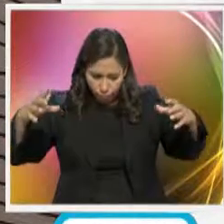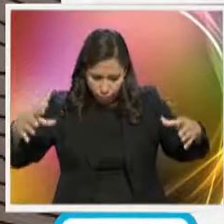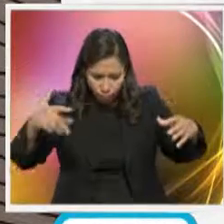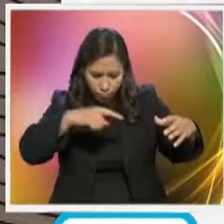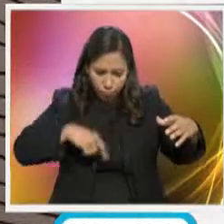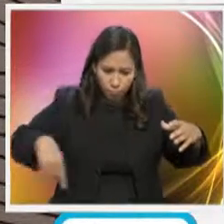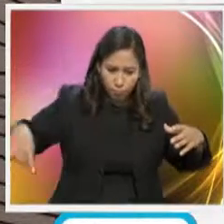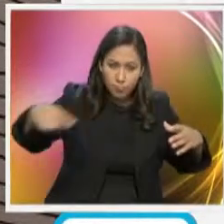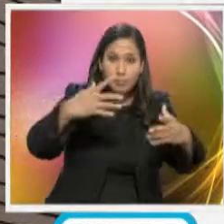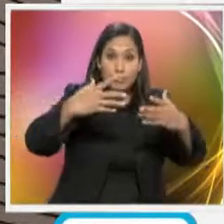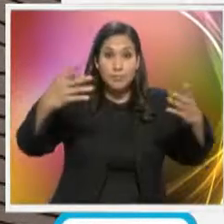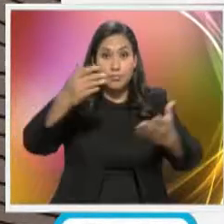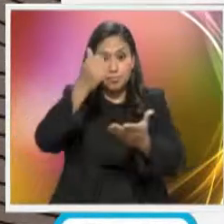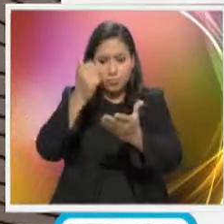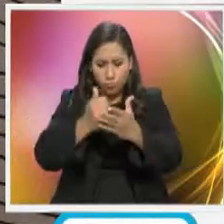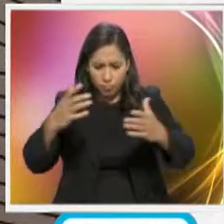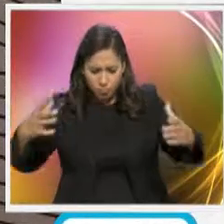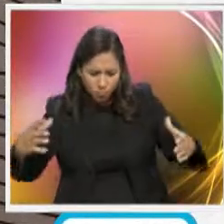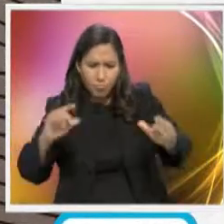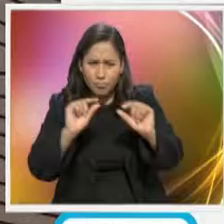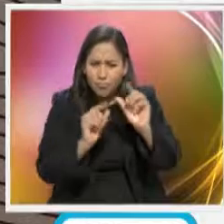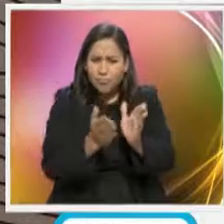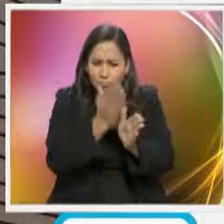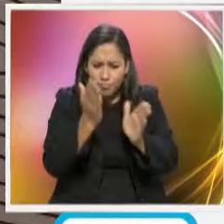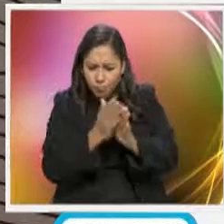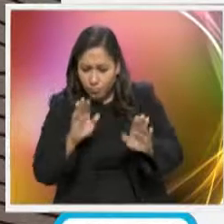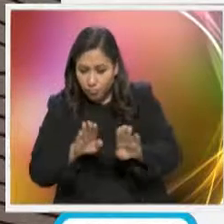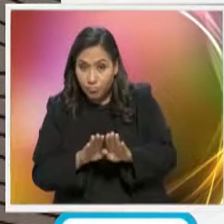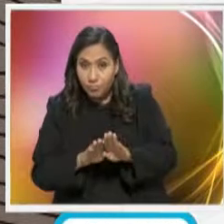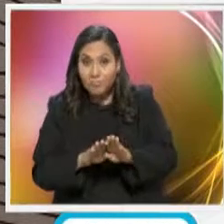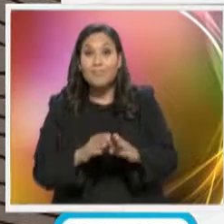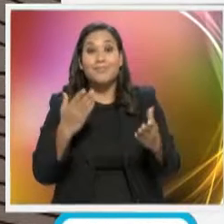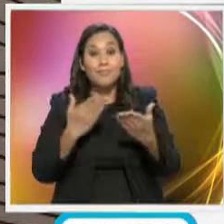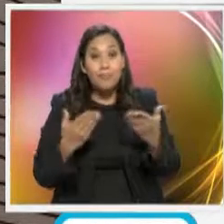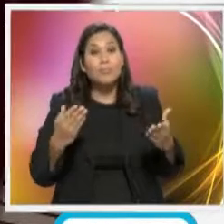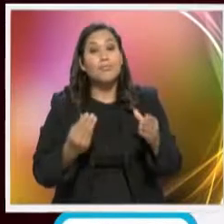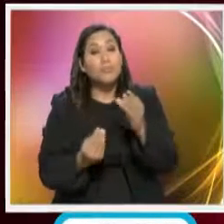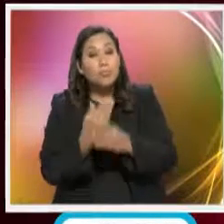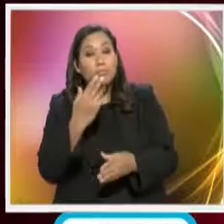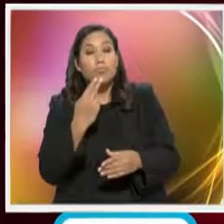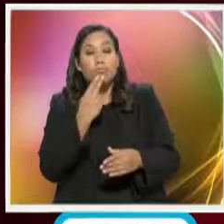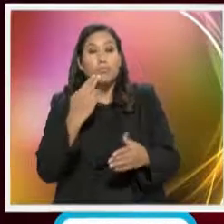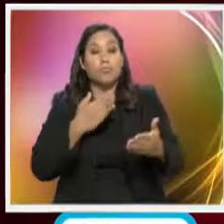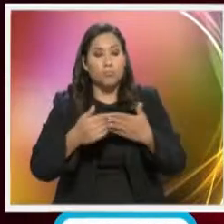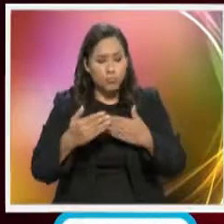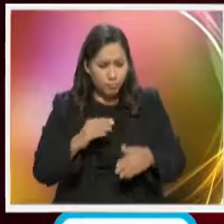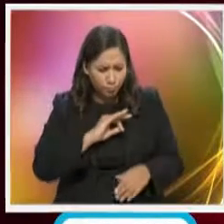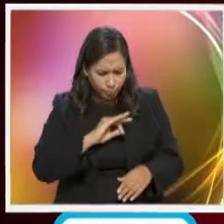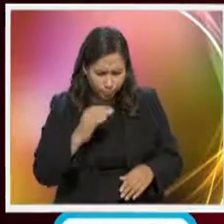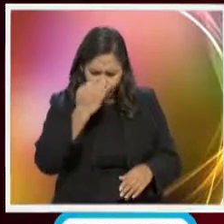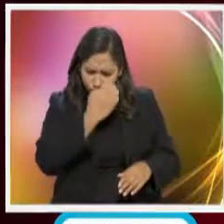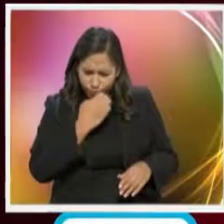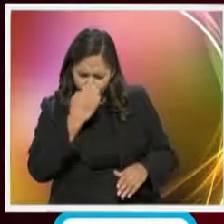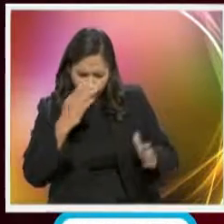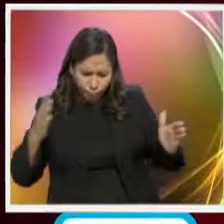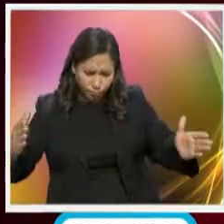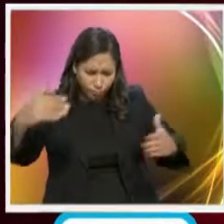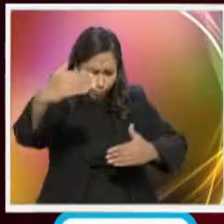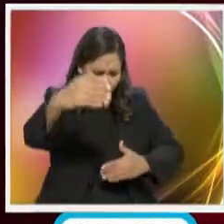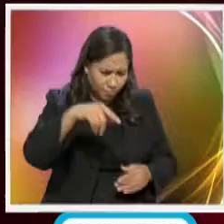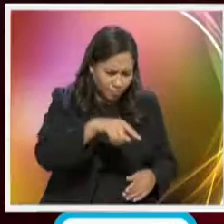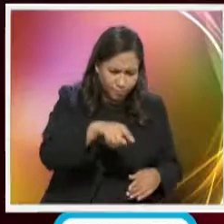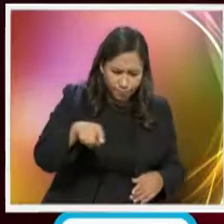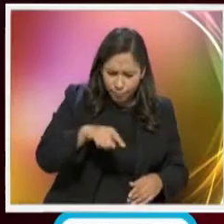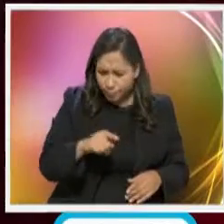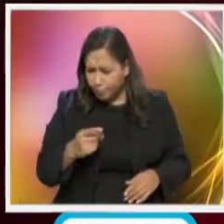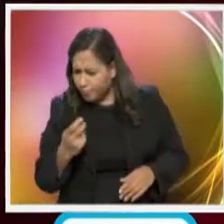gran capital y que, reitero, es con el uso de la tecnología donde podemos explorar toda esta información sobre